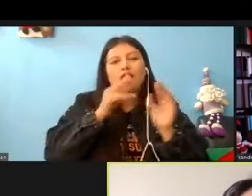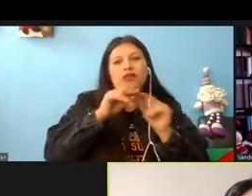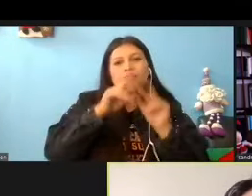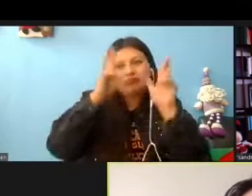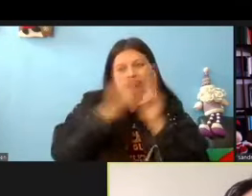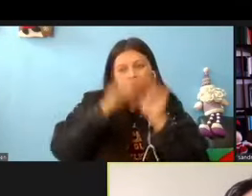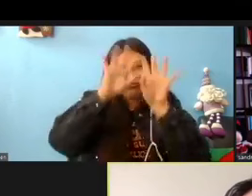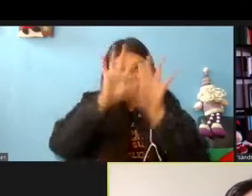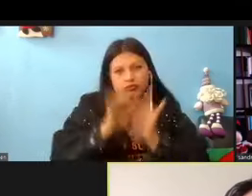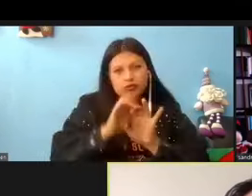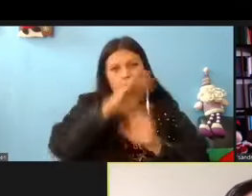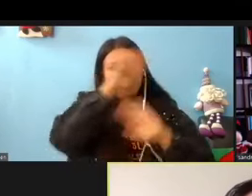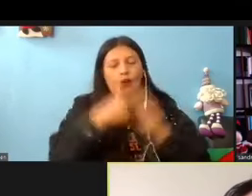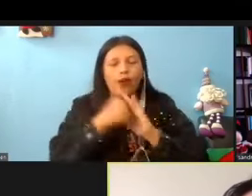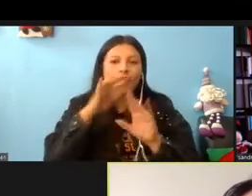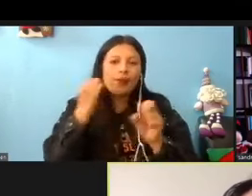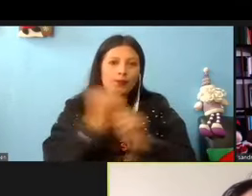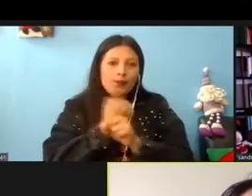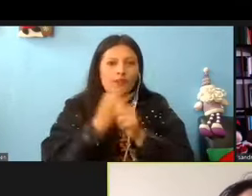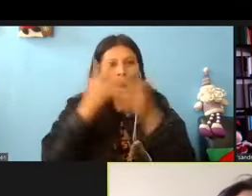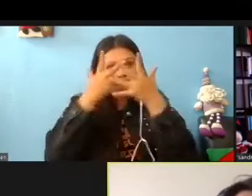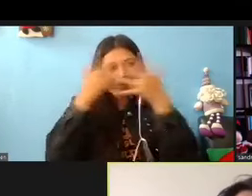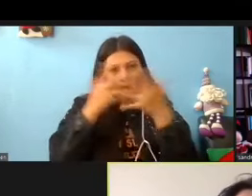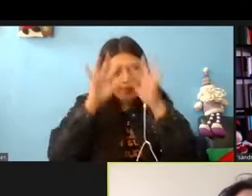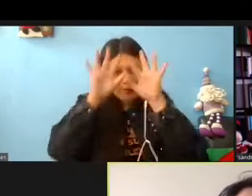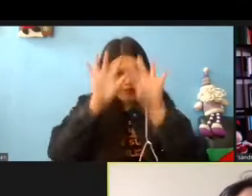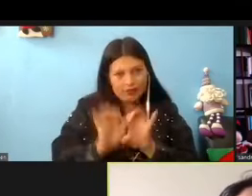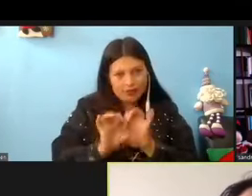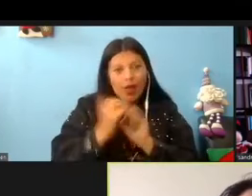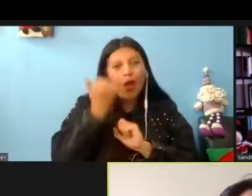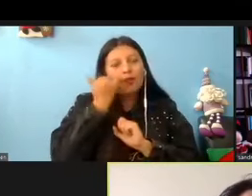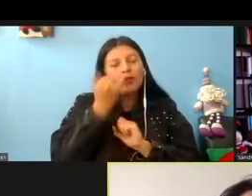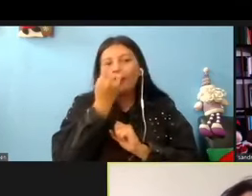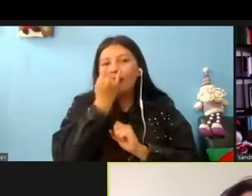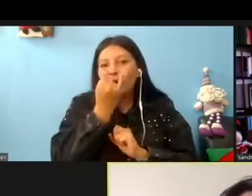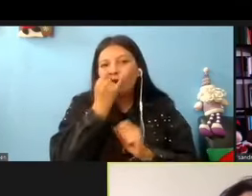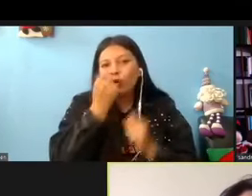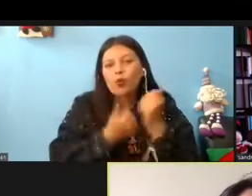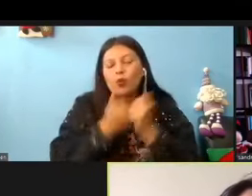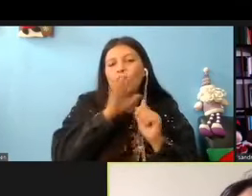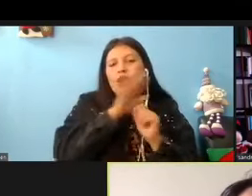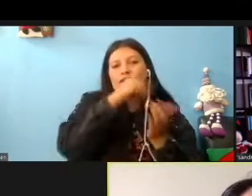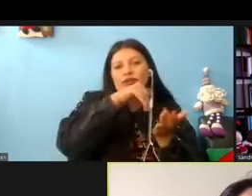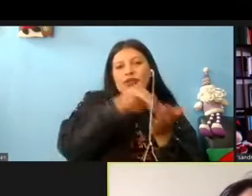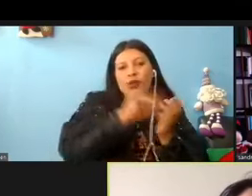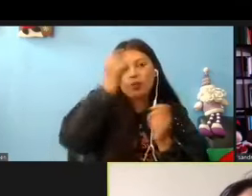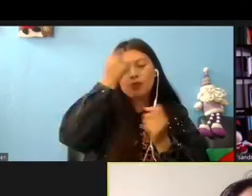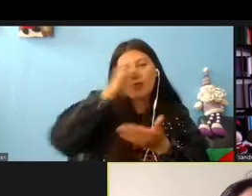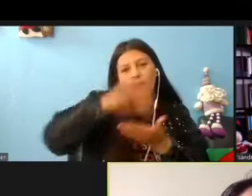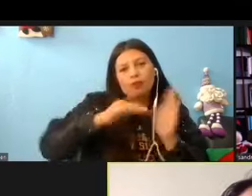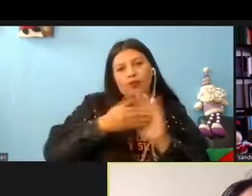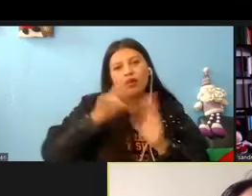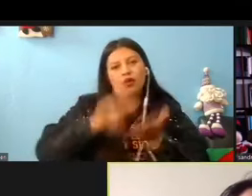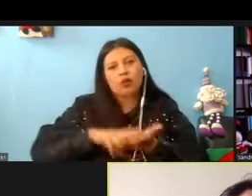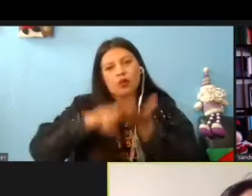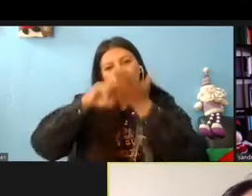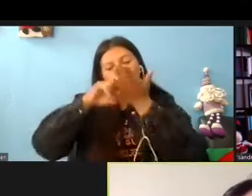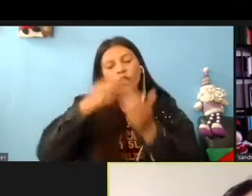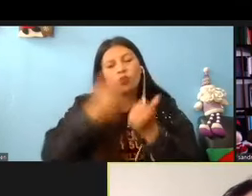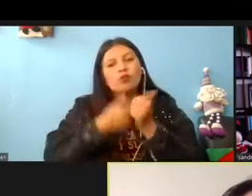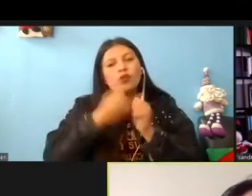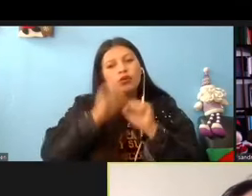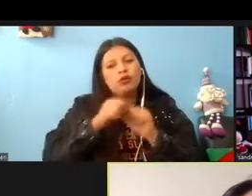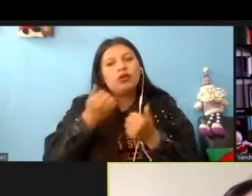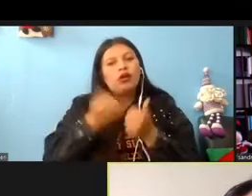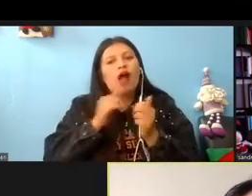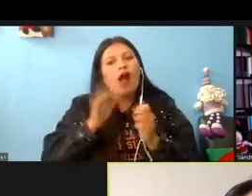relatorías y todo el trabajo de textos, también hay un interés de parte del Centro de Memoria, Paz y Reconciliación de poder hacer y